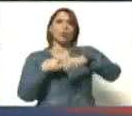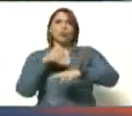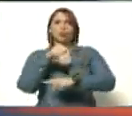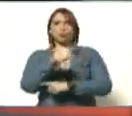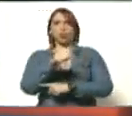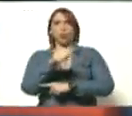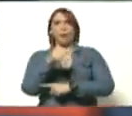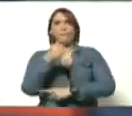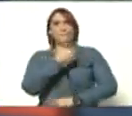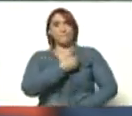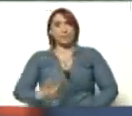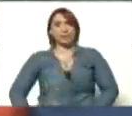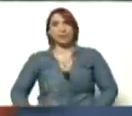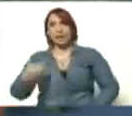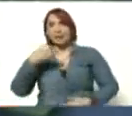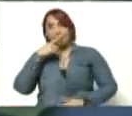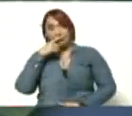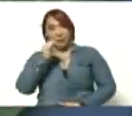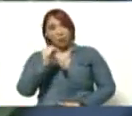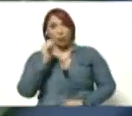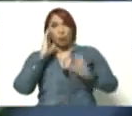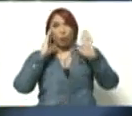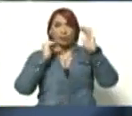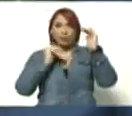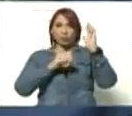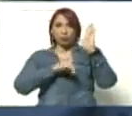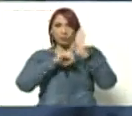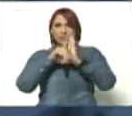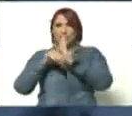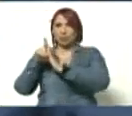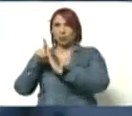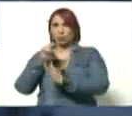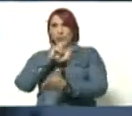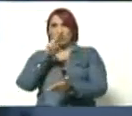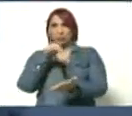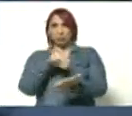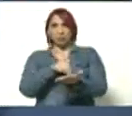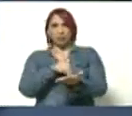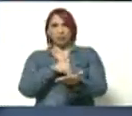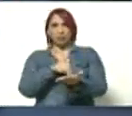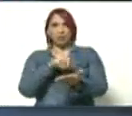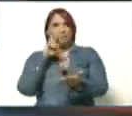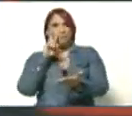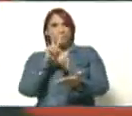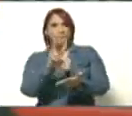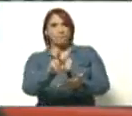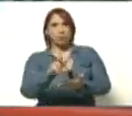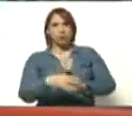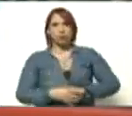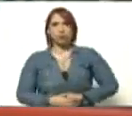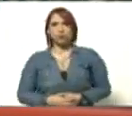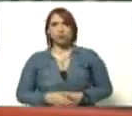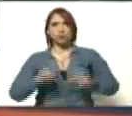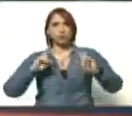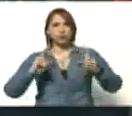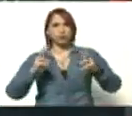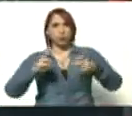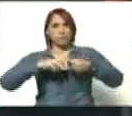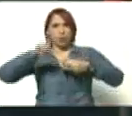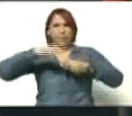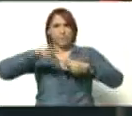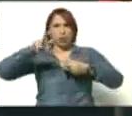el presidente Nicolás Maduro, en atención al desarrollo nacional. Ahí veíamos el área de las criptos,